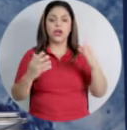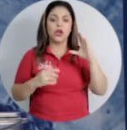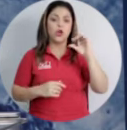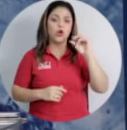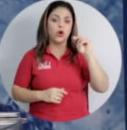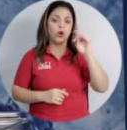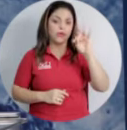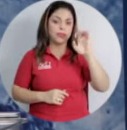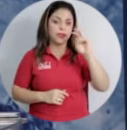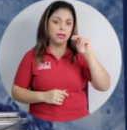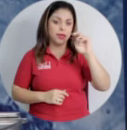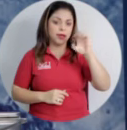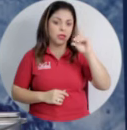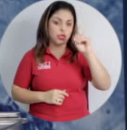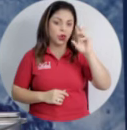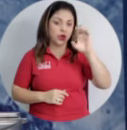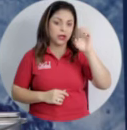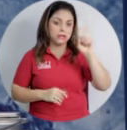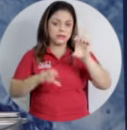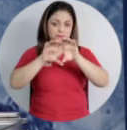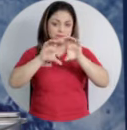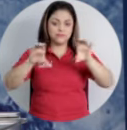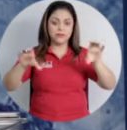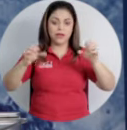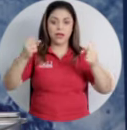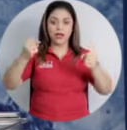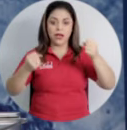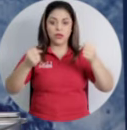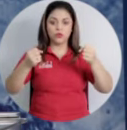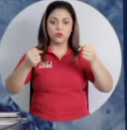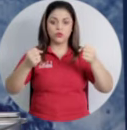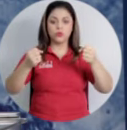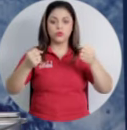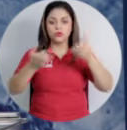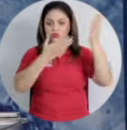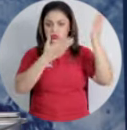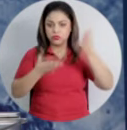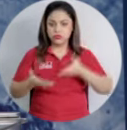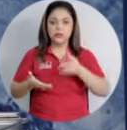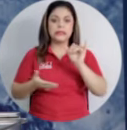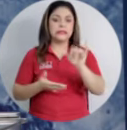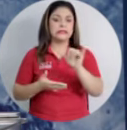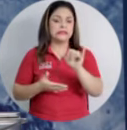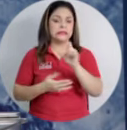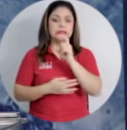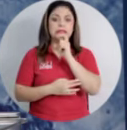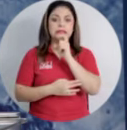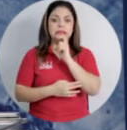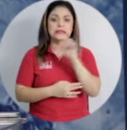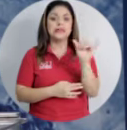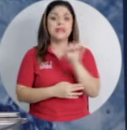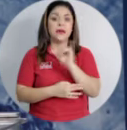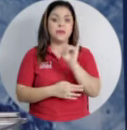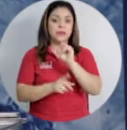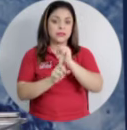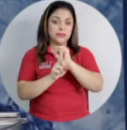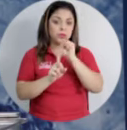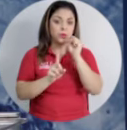de que realmente el mundo y también Costa Rica se encuentra en una situación económica importante